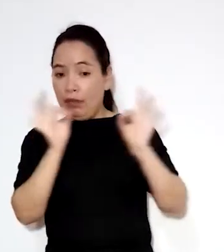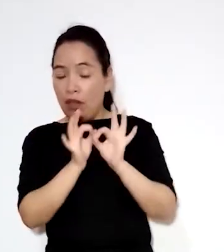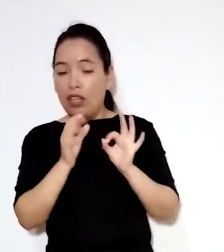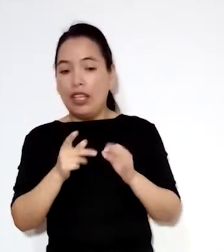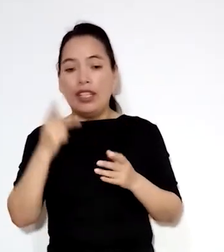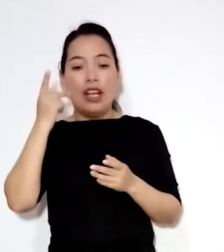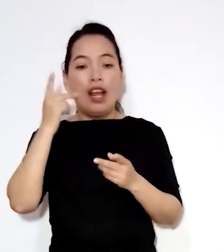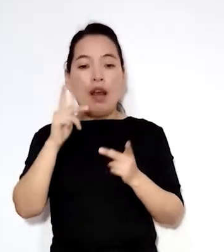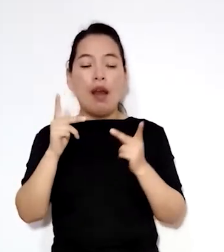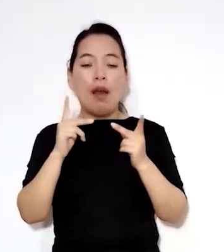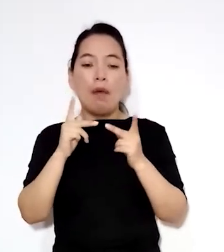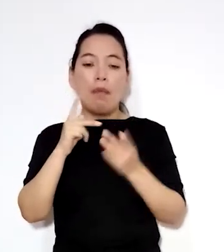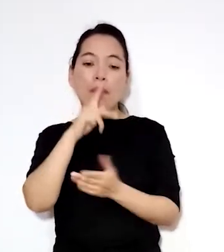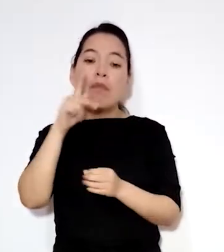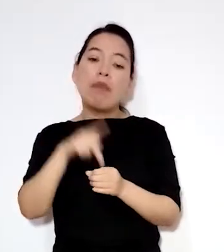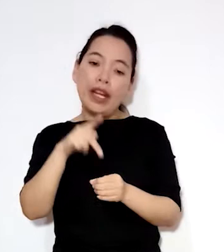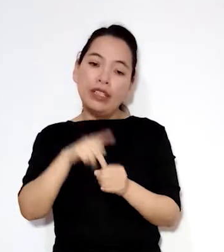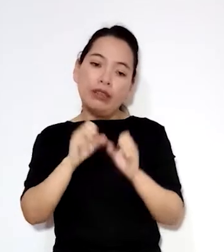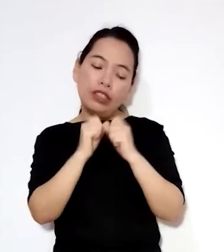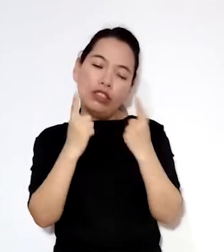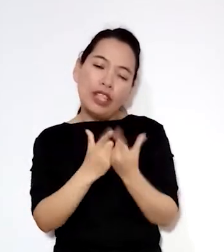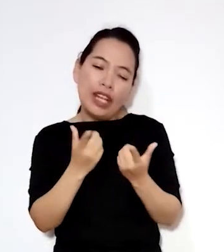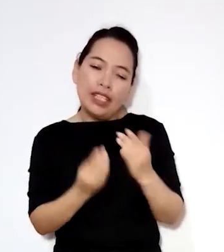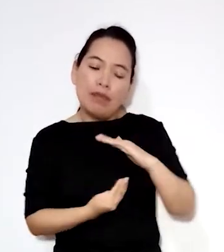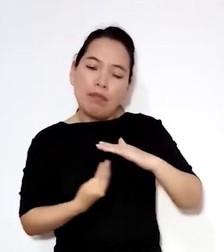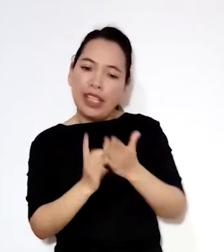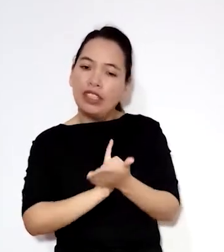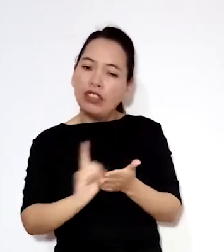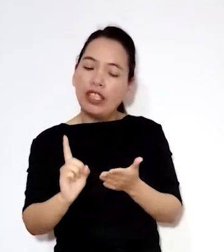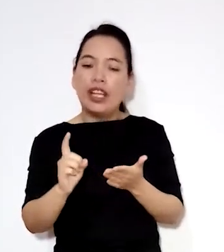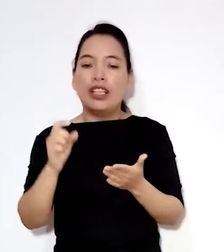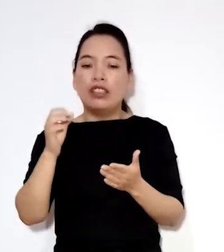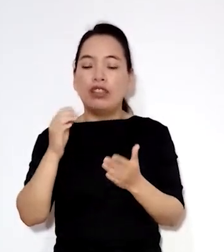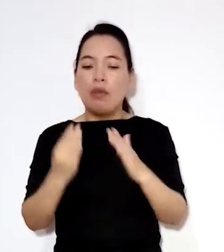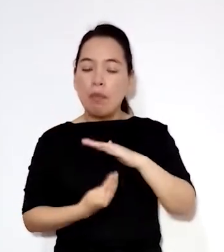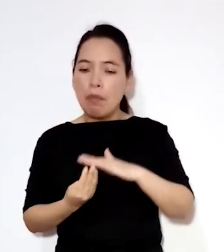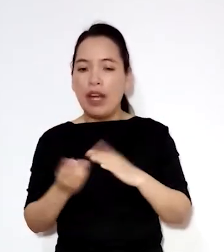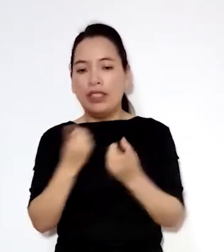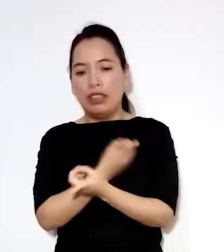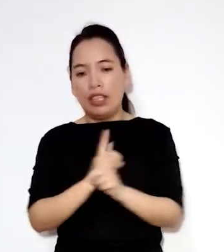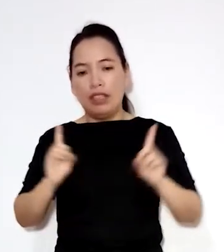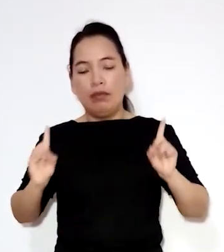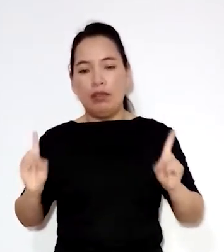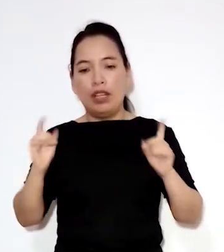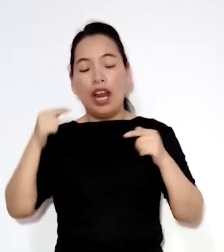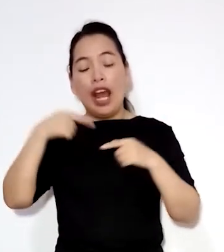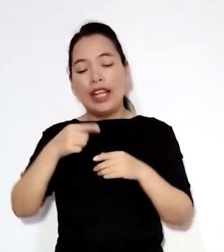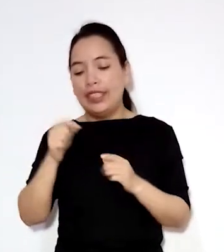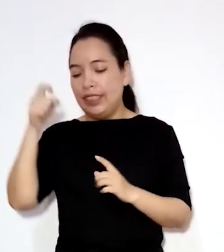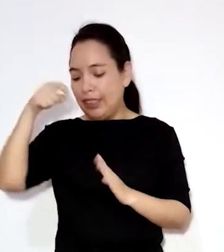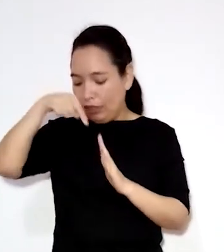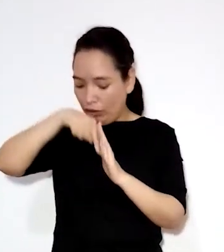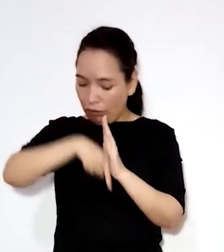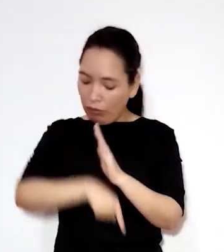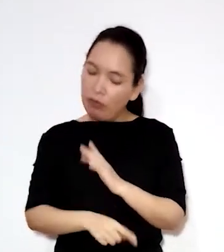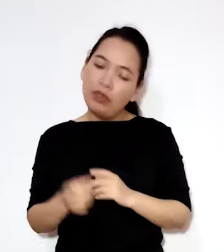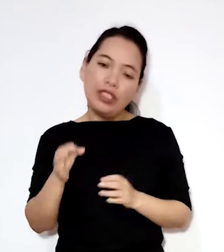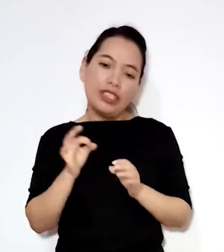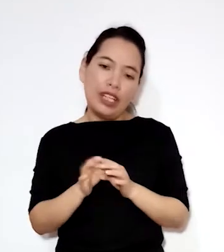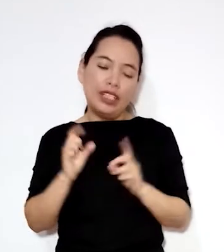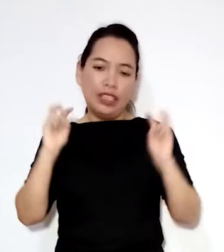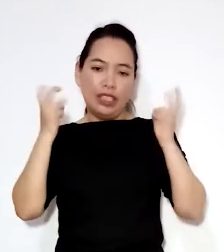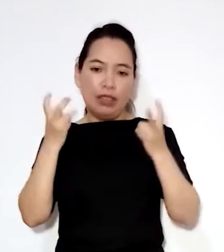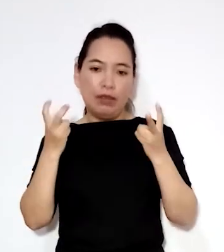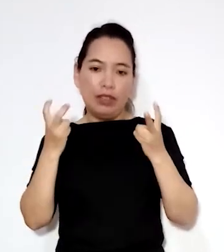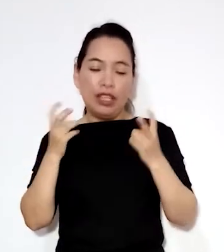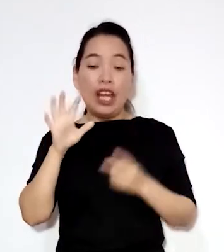con la participación en el debate y la definición de la política pública. Considerando que la participación social es un